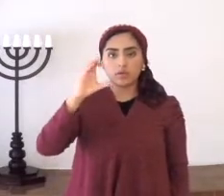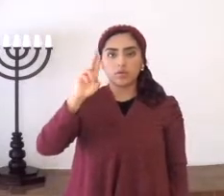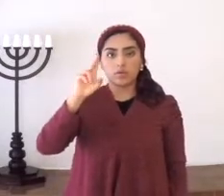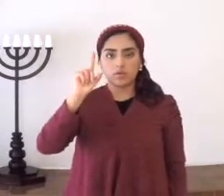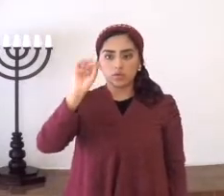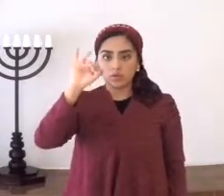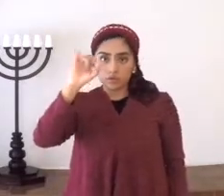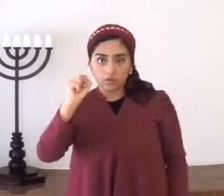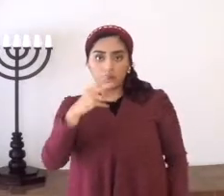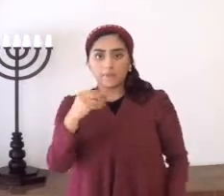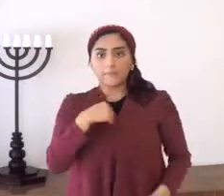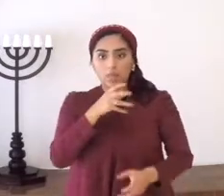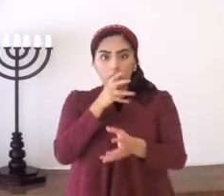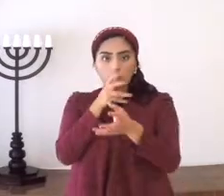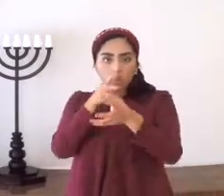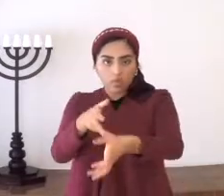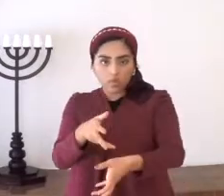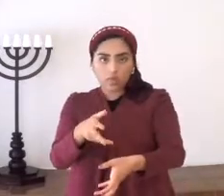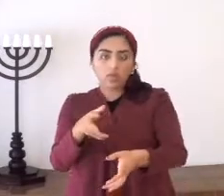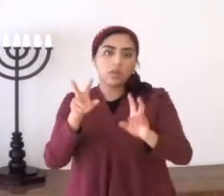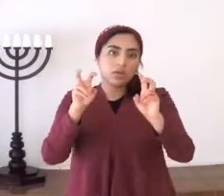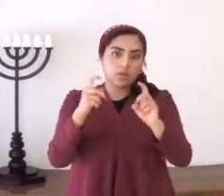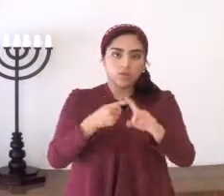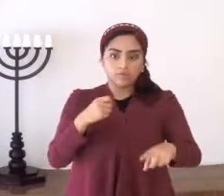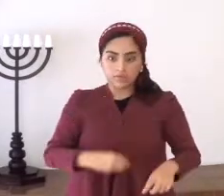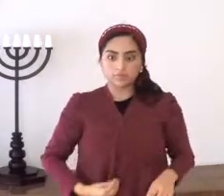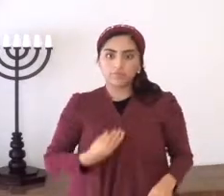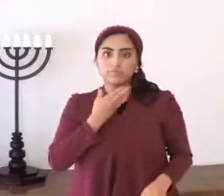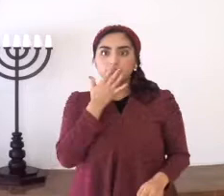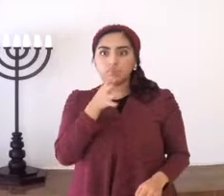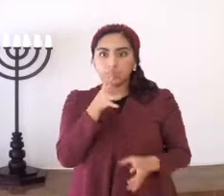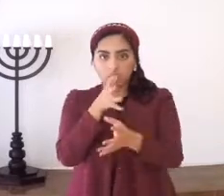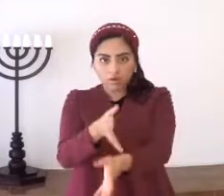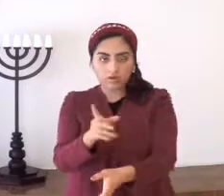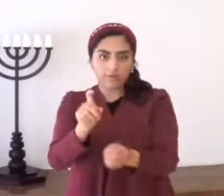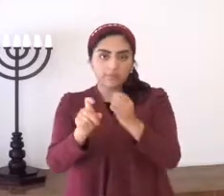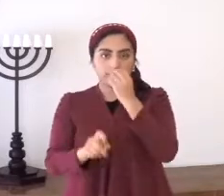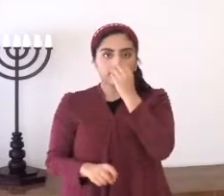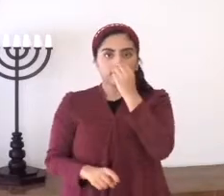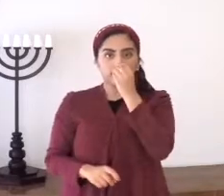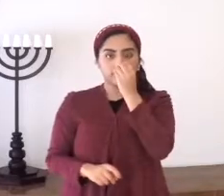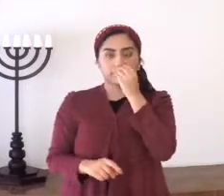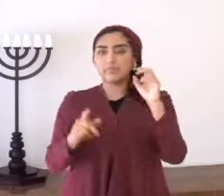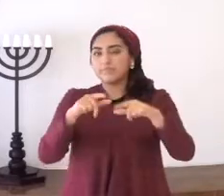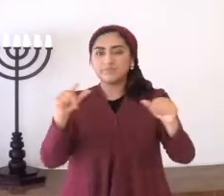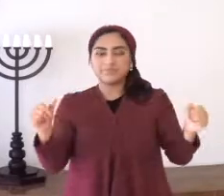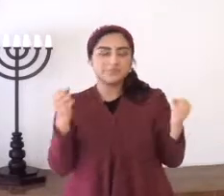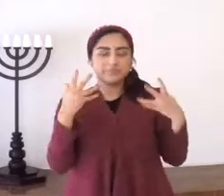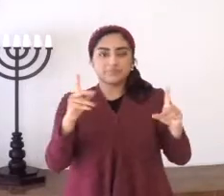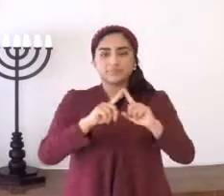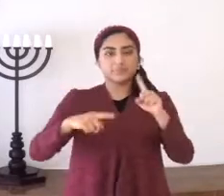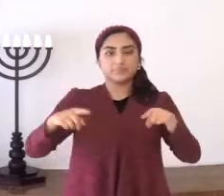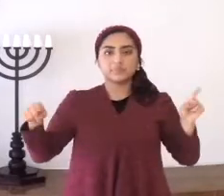tuvo tuberculosis pulmonar y expulsó sangre y aparentemente eso viene del estómago?